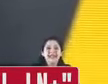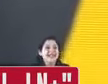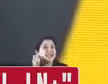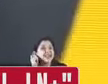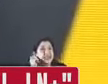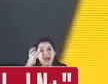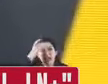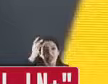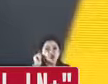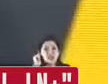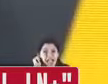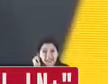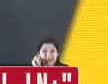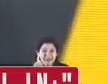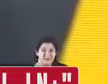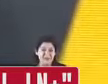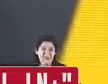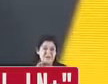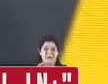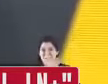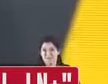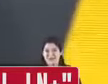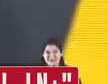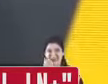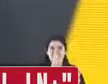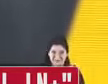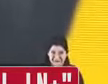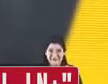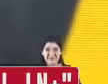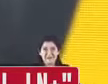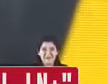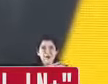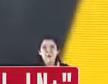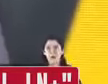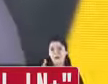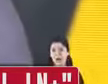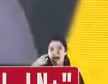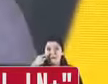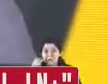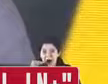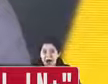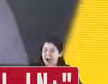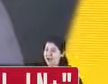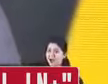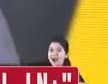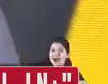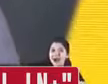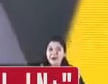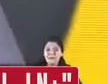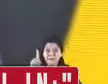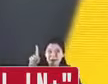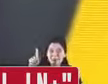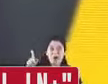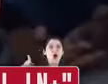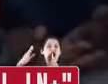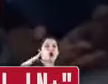cuando llegó a olivos y que salió con su madre y su padre el piso en recoleta